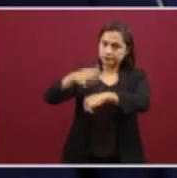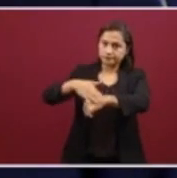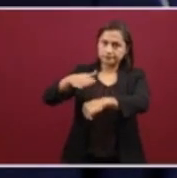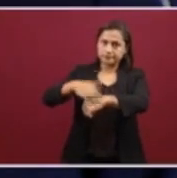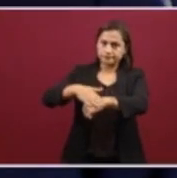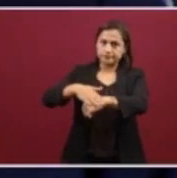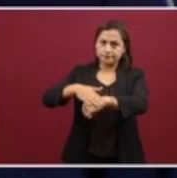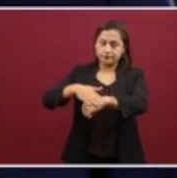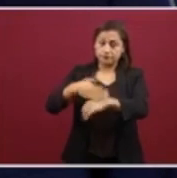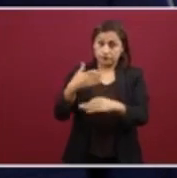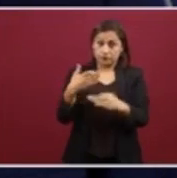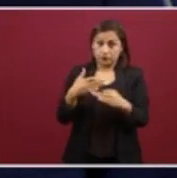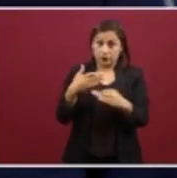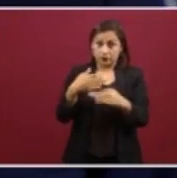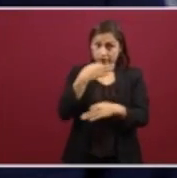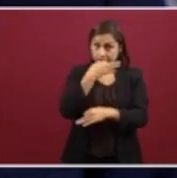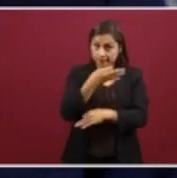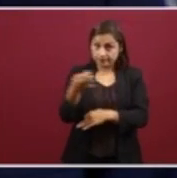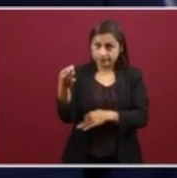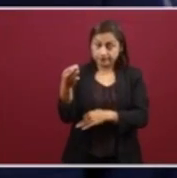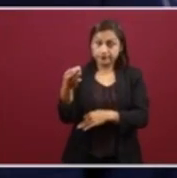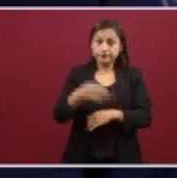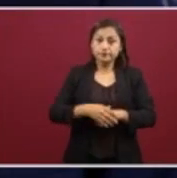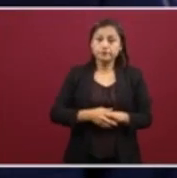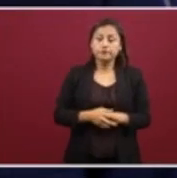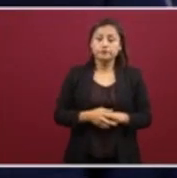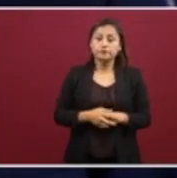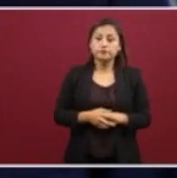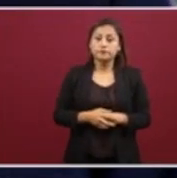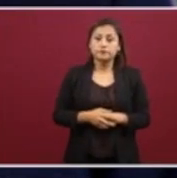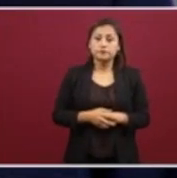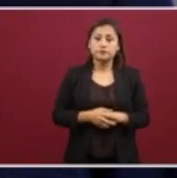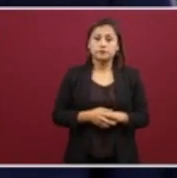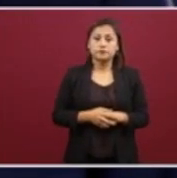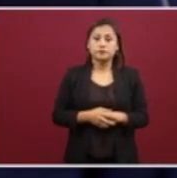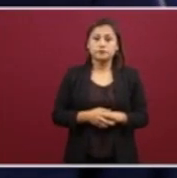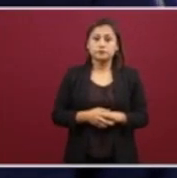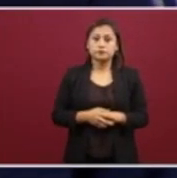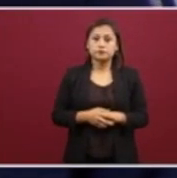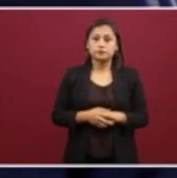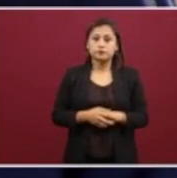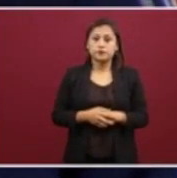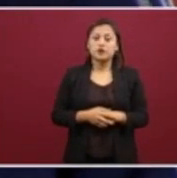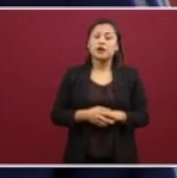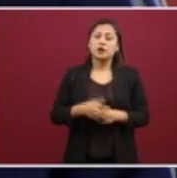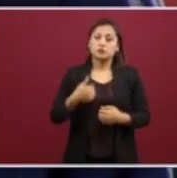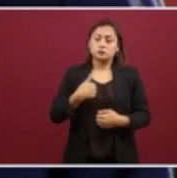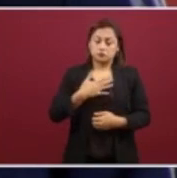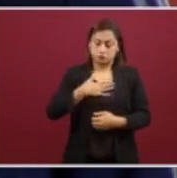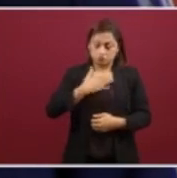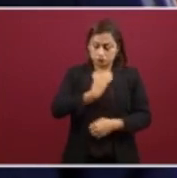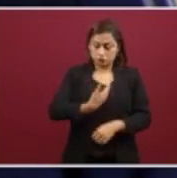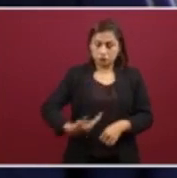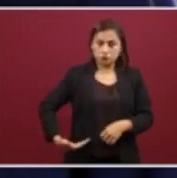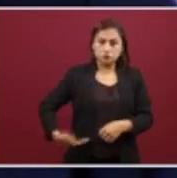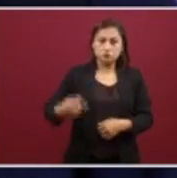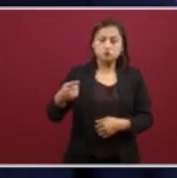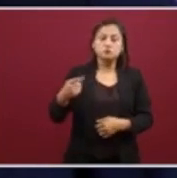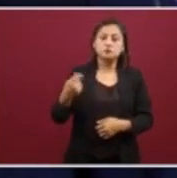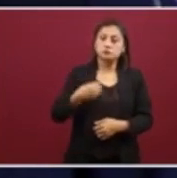que hacemos desde el Ejecutivo. Es un